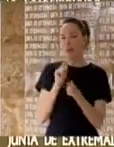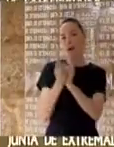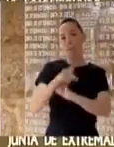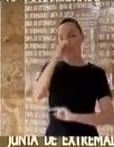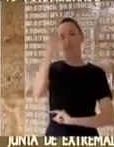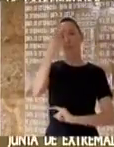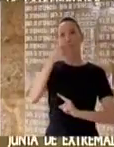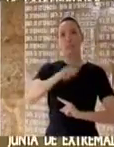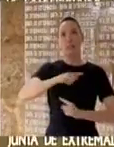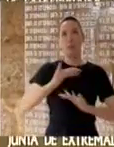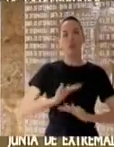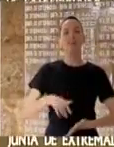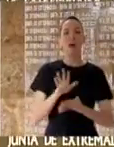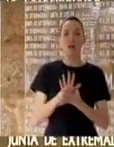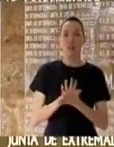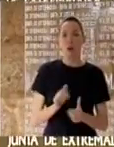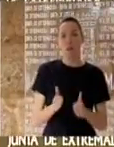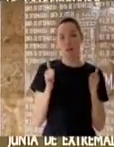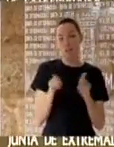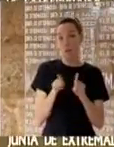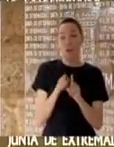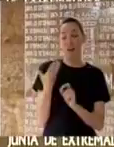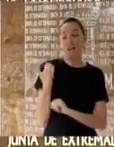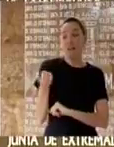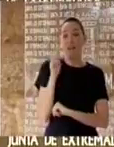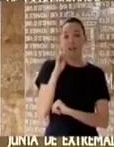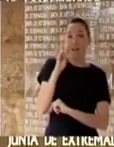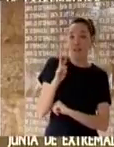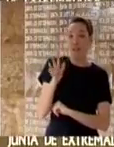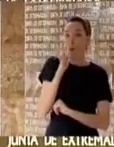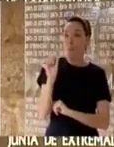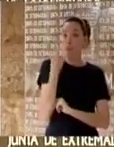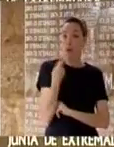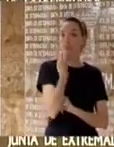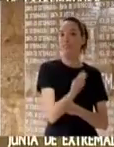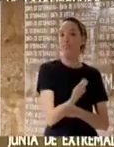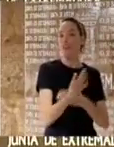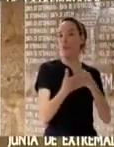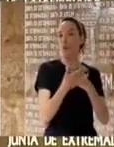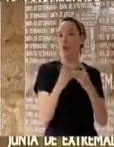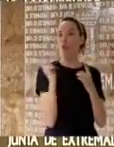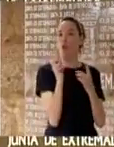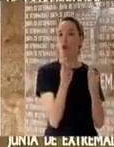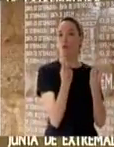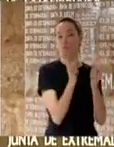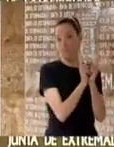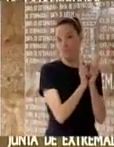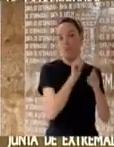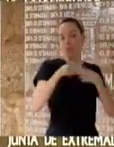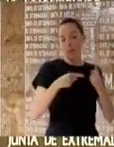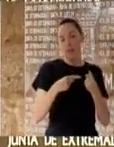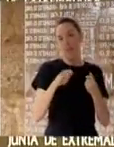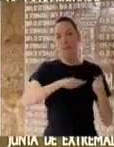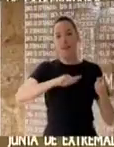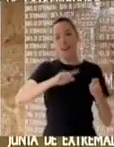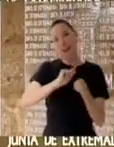sosegada, responsable, como la que vimos ayer después de su reunión con el presidente del Gobierno. Nosotros somos un partido de 140 años de historia.